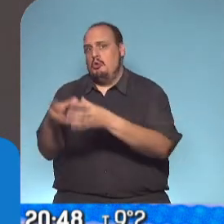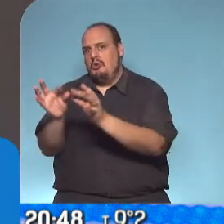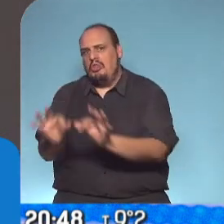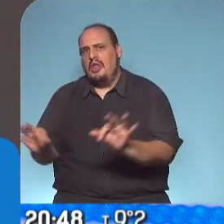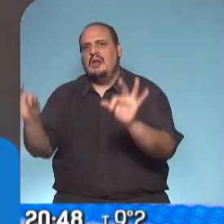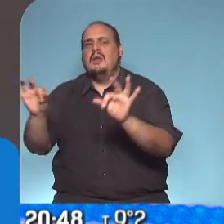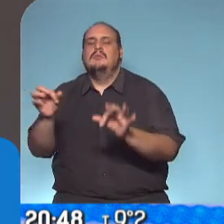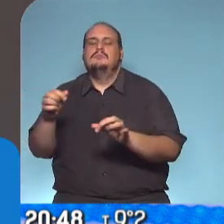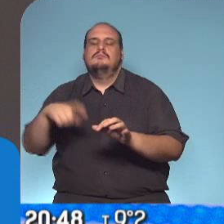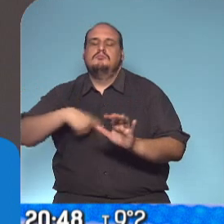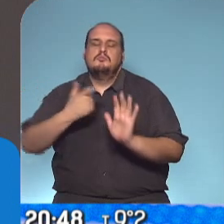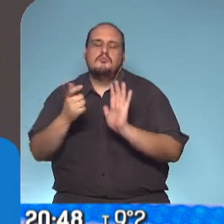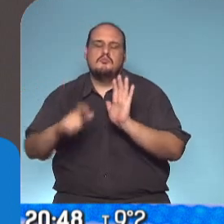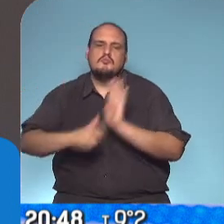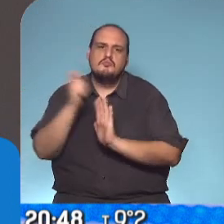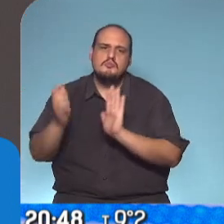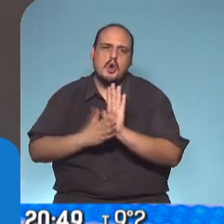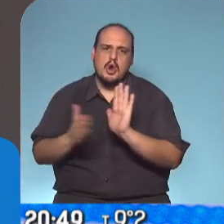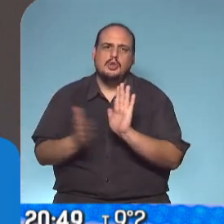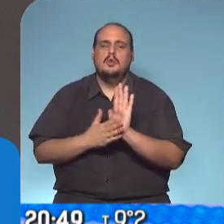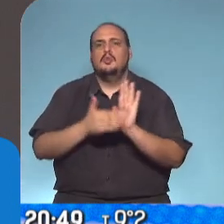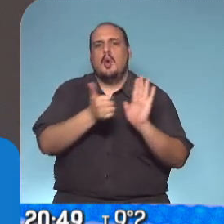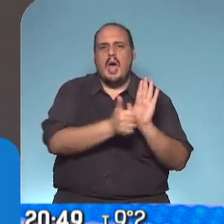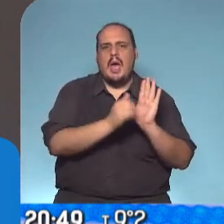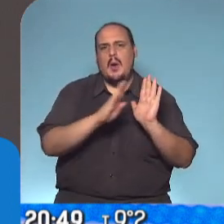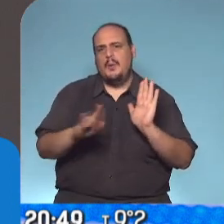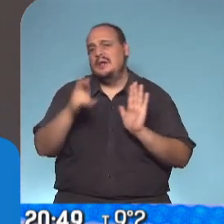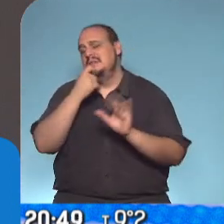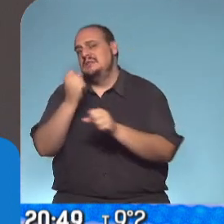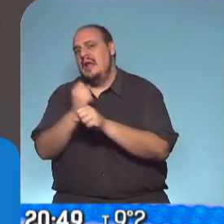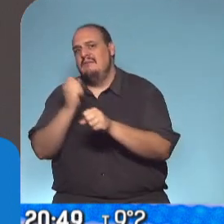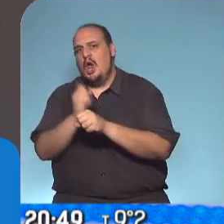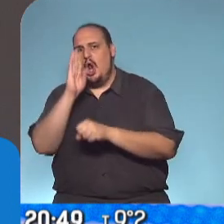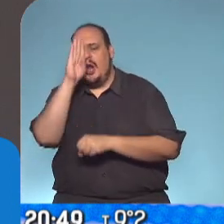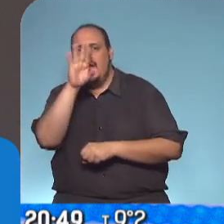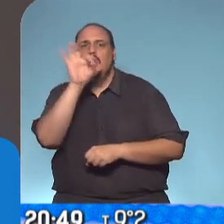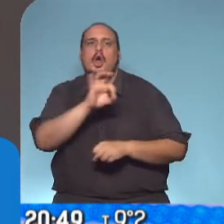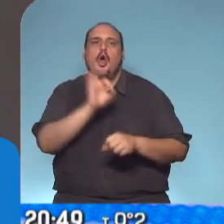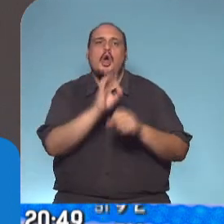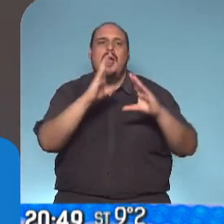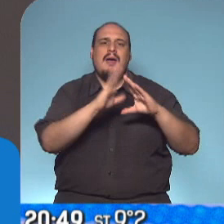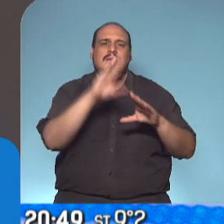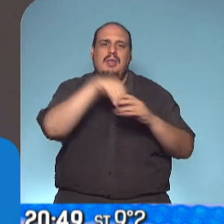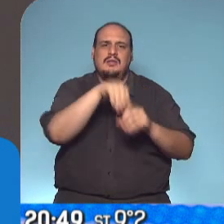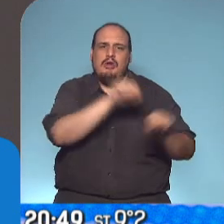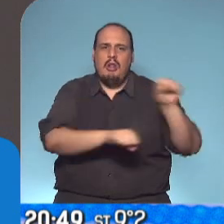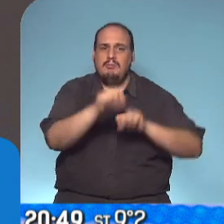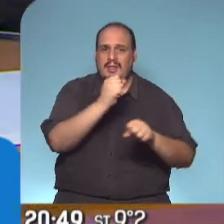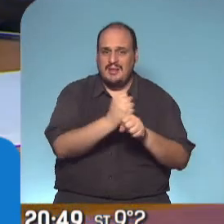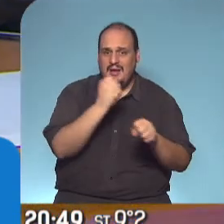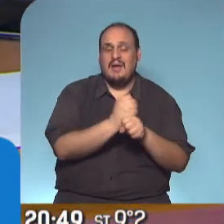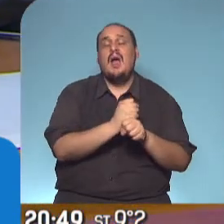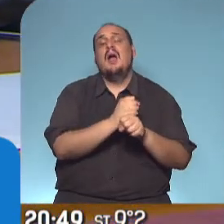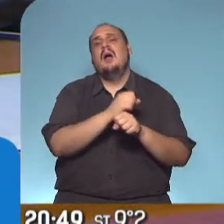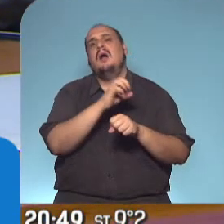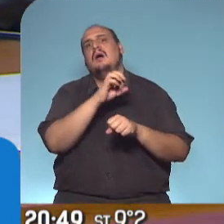tienen monotributo A y B, quienes no tienen ingresos registrados, quienes son trabajadoras de casa particulares o trabajadores de casa particulares. Digo,